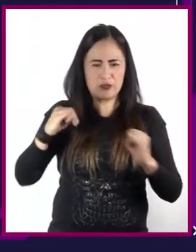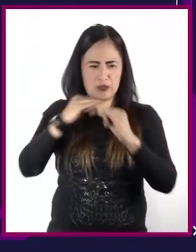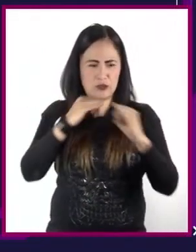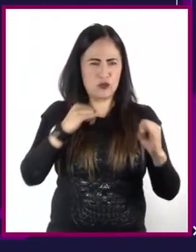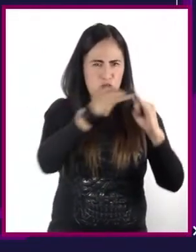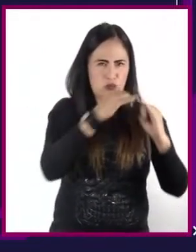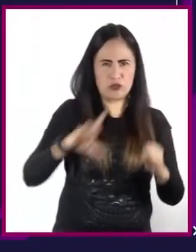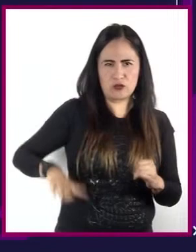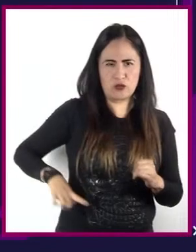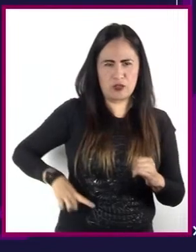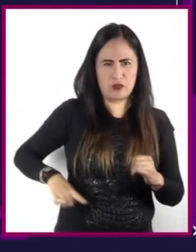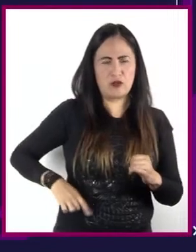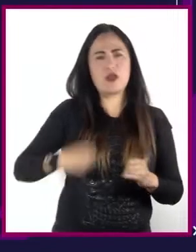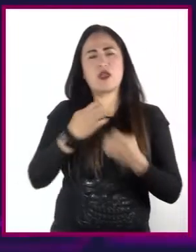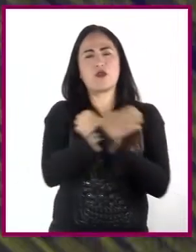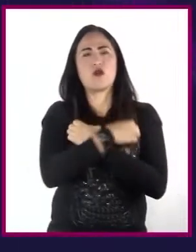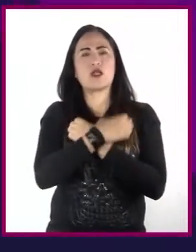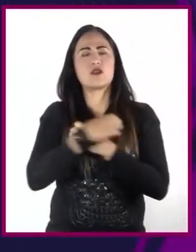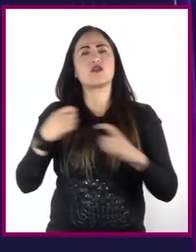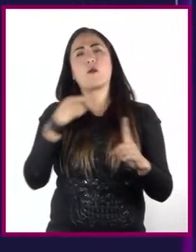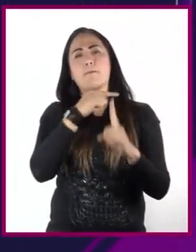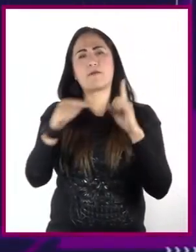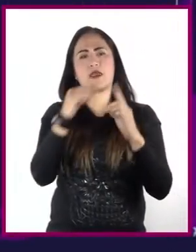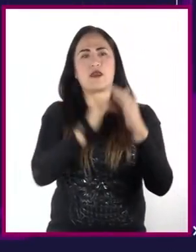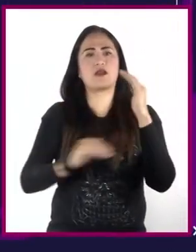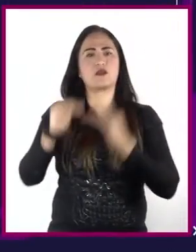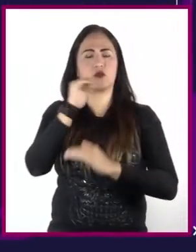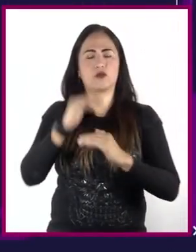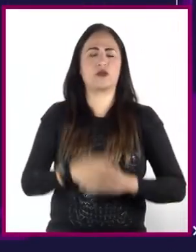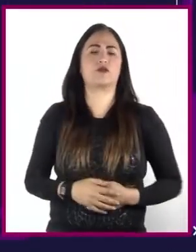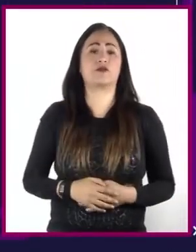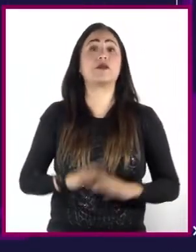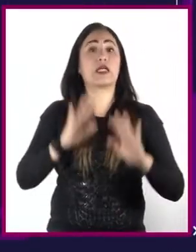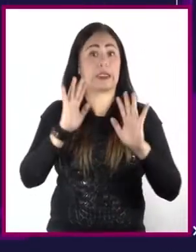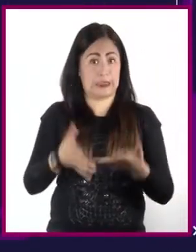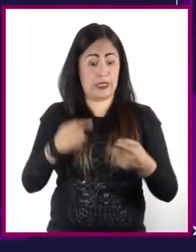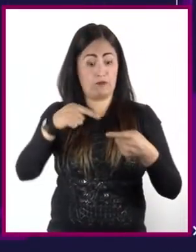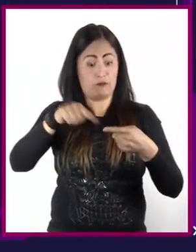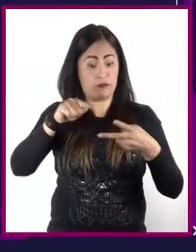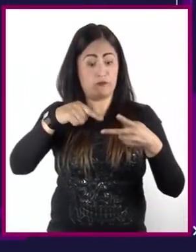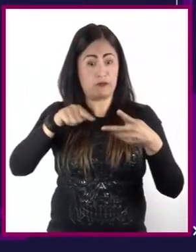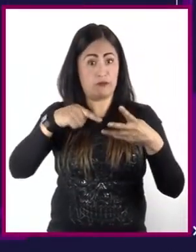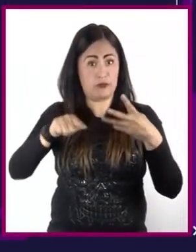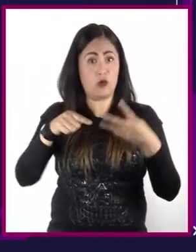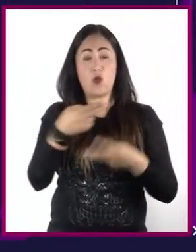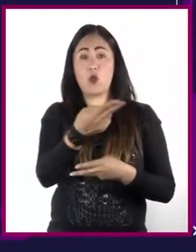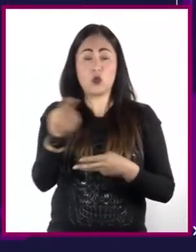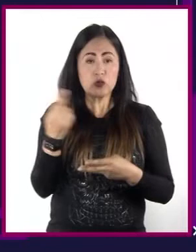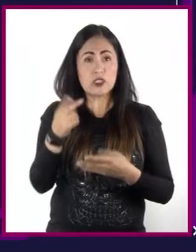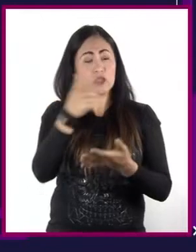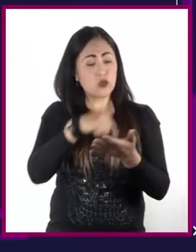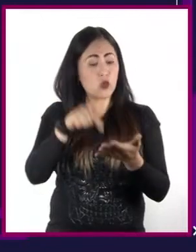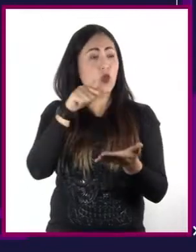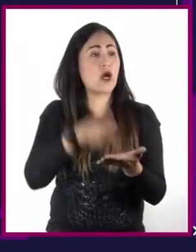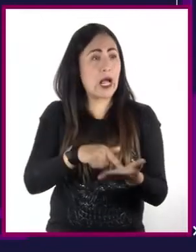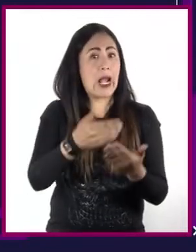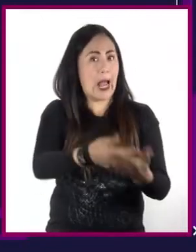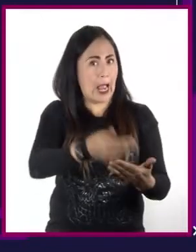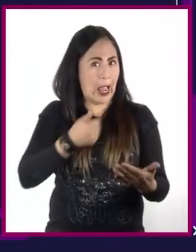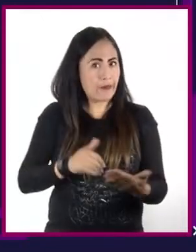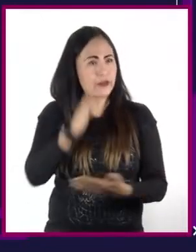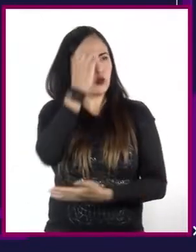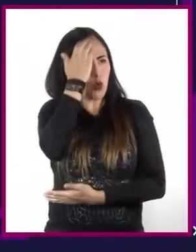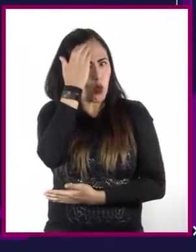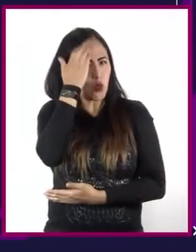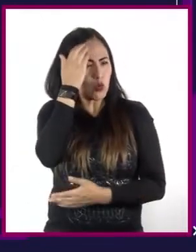Media Superior. Y ya teniendo los requisitos previos: 1. Conozcan la sede de aplicación de la prueba y la